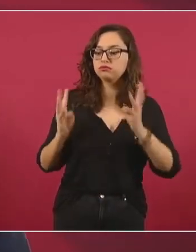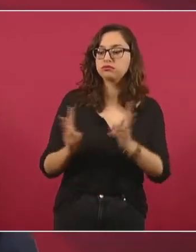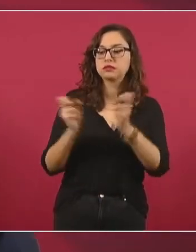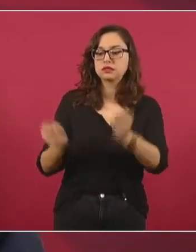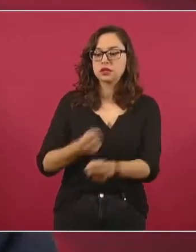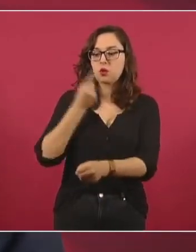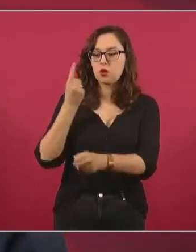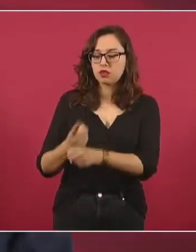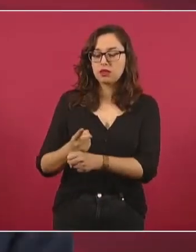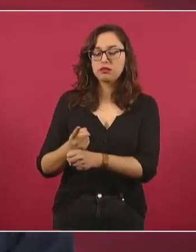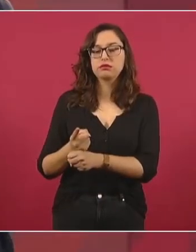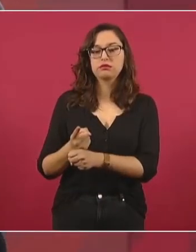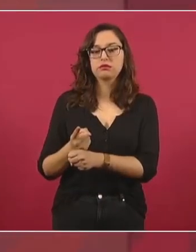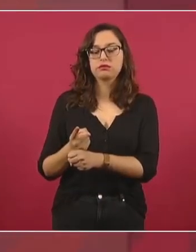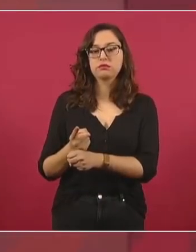y ellos tienen